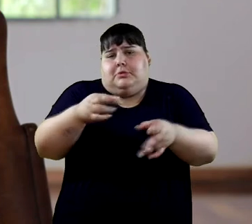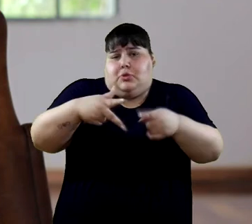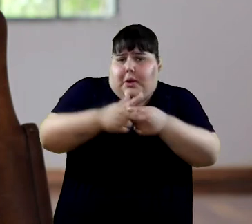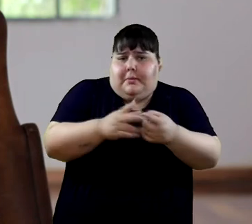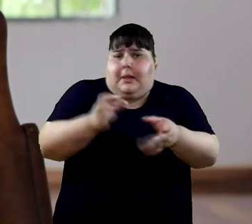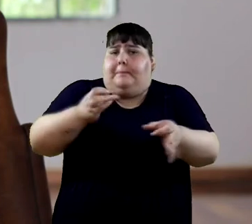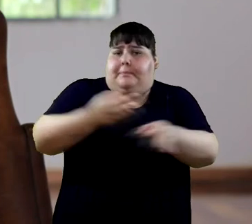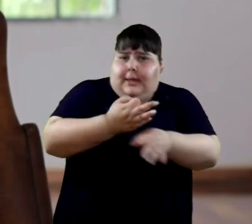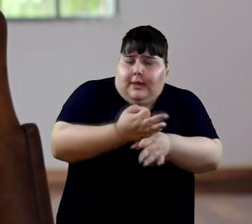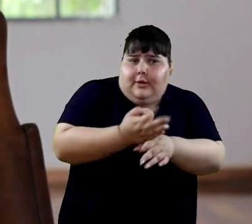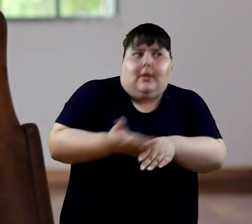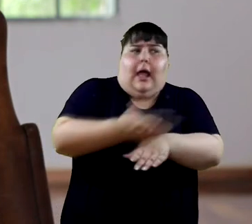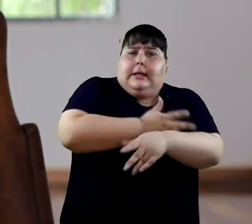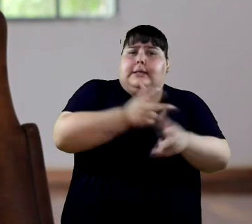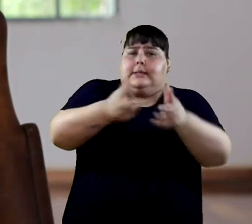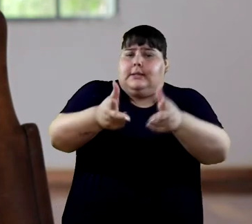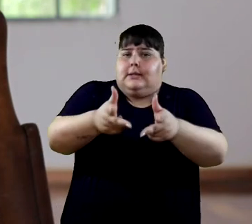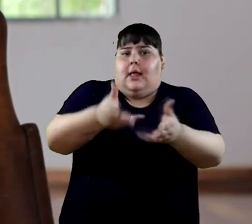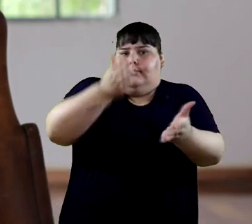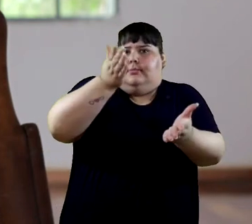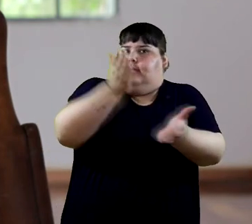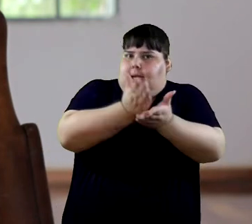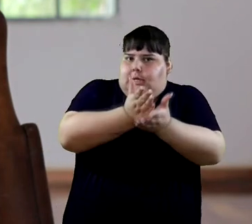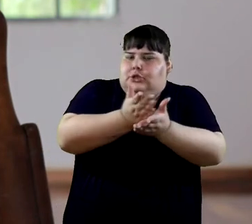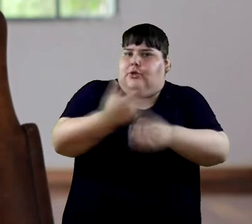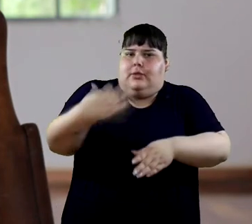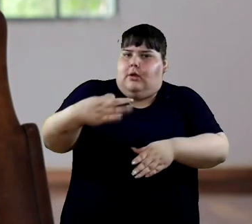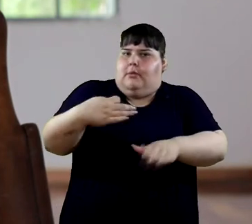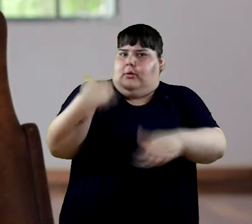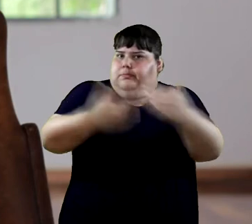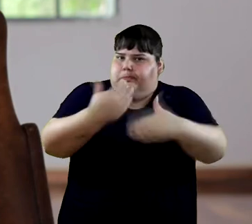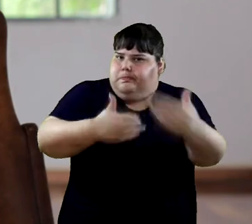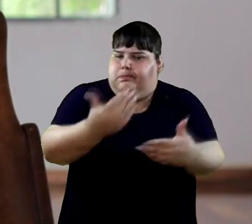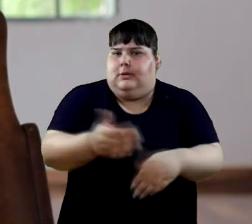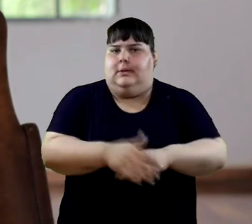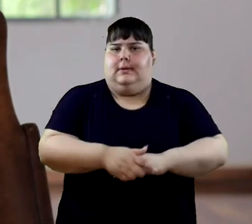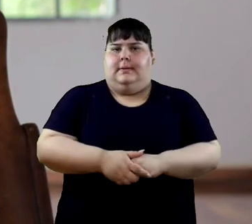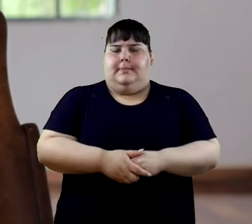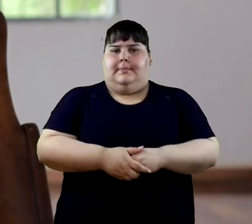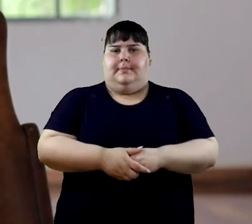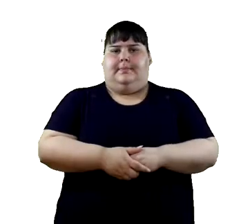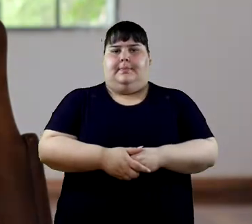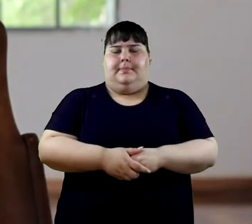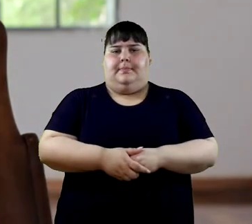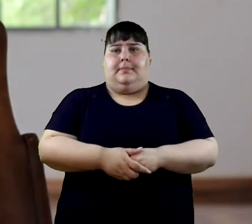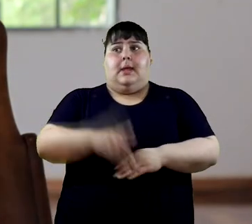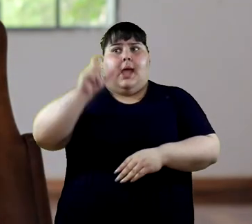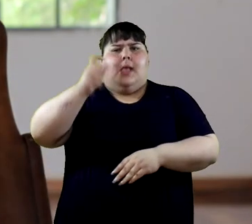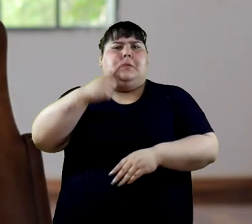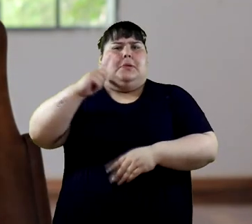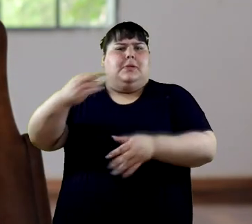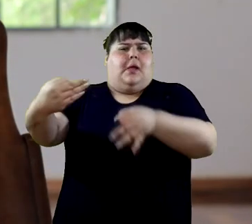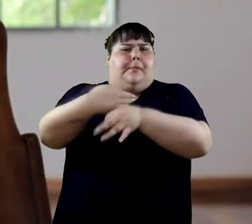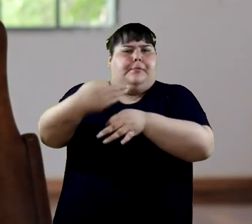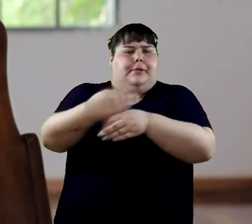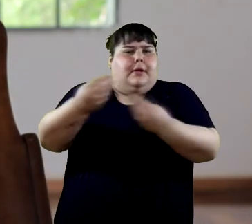pedagógica. Como dije anteriormente, es un derecho. O sea, desde ahí sí, ESI tenemos que llevarla a cabo. La ESI nos